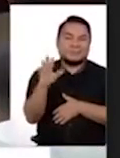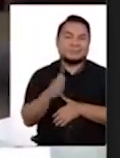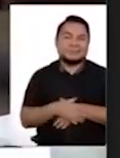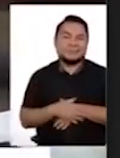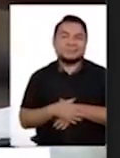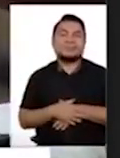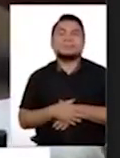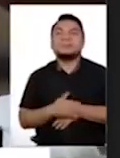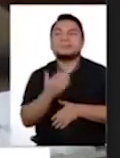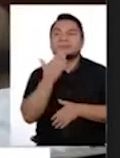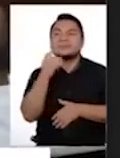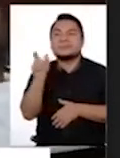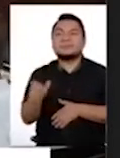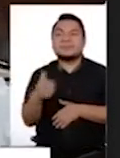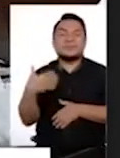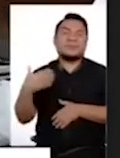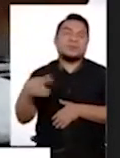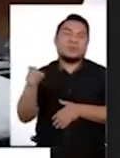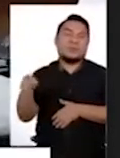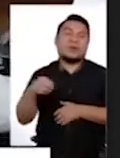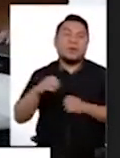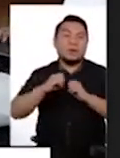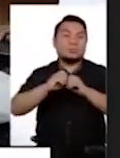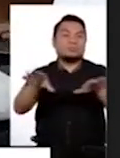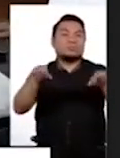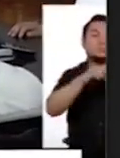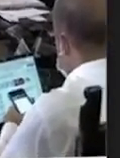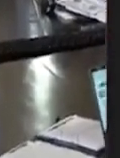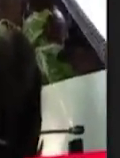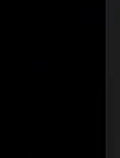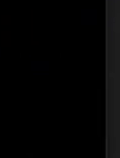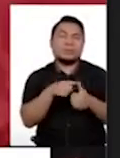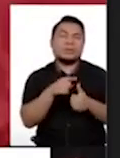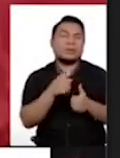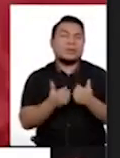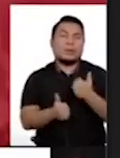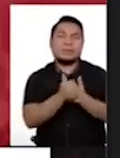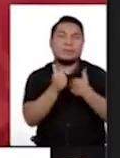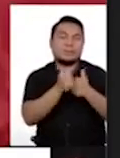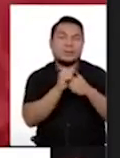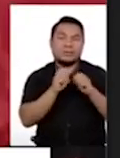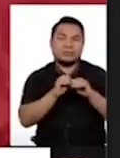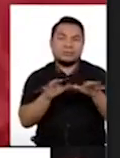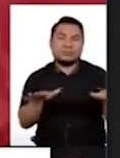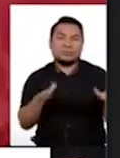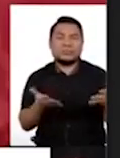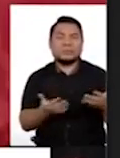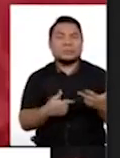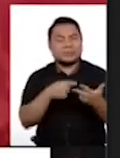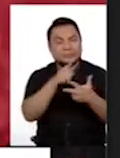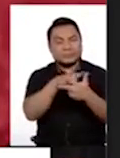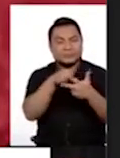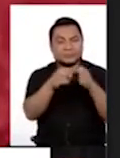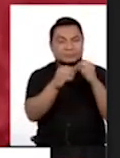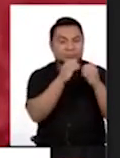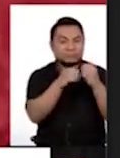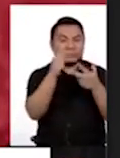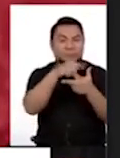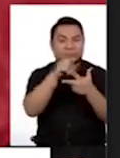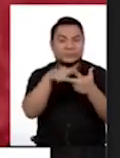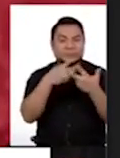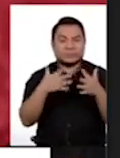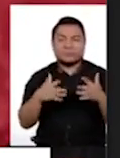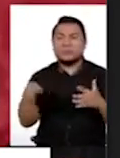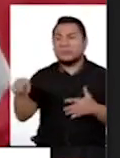identificados cuáles son los maestros de la desinformación, ¿no? Vamos a lograr que esta etapa final